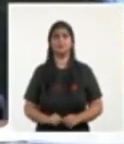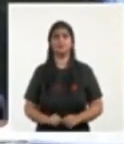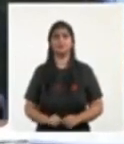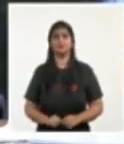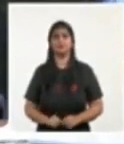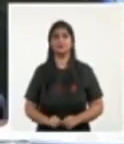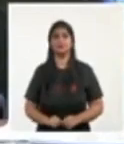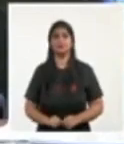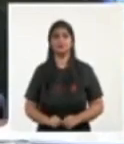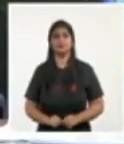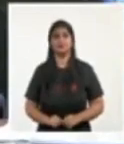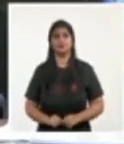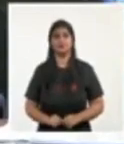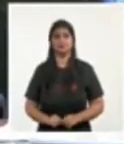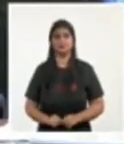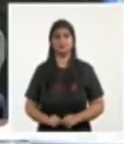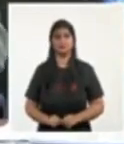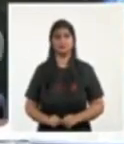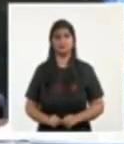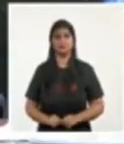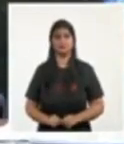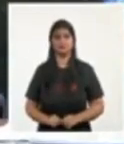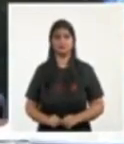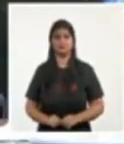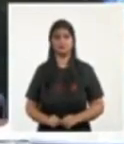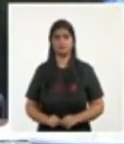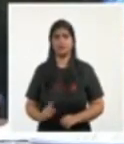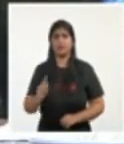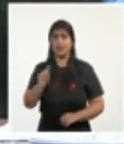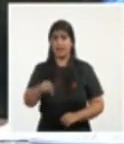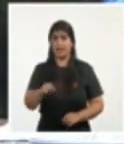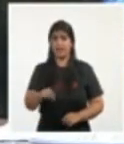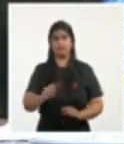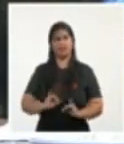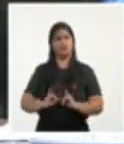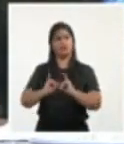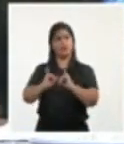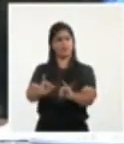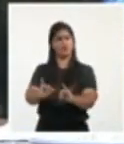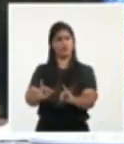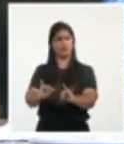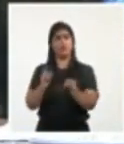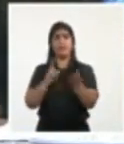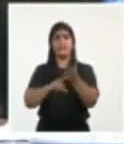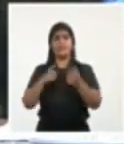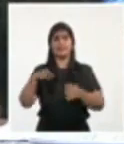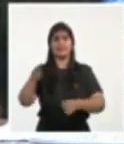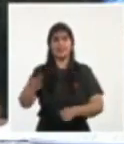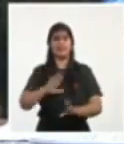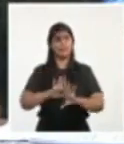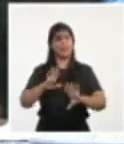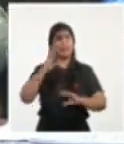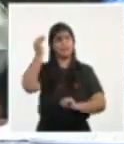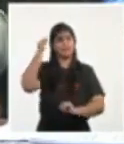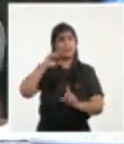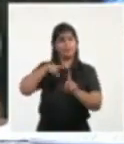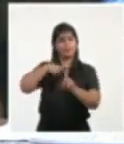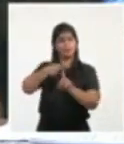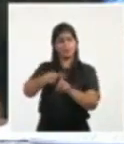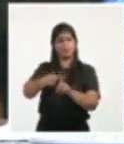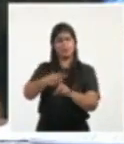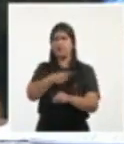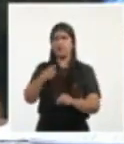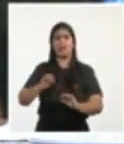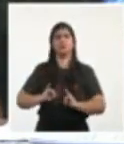manejar realmente una epidemia con datos en tiempo real, realmente requiere un esfuerzo. Porque no hacemos nada con